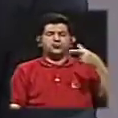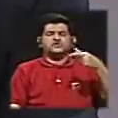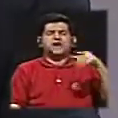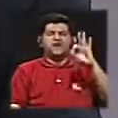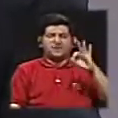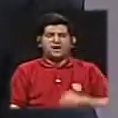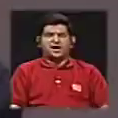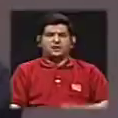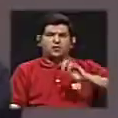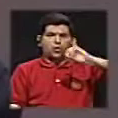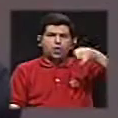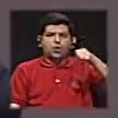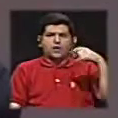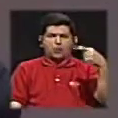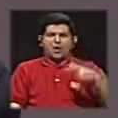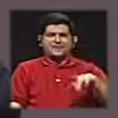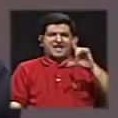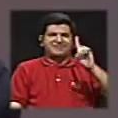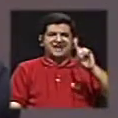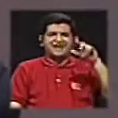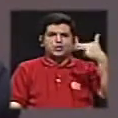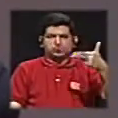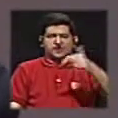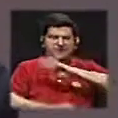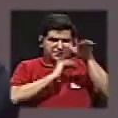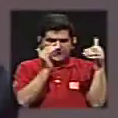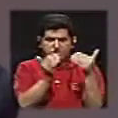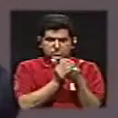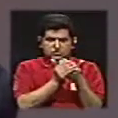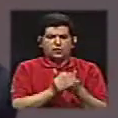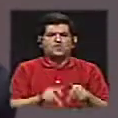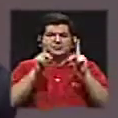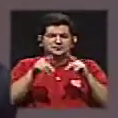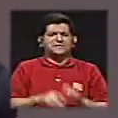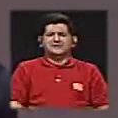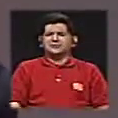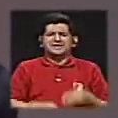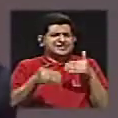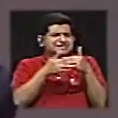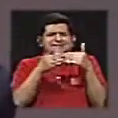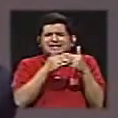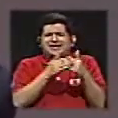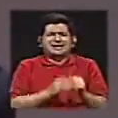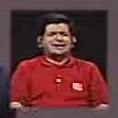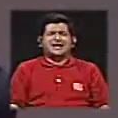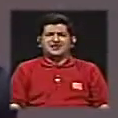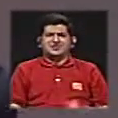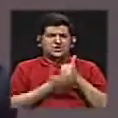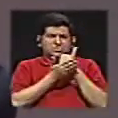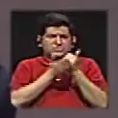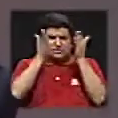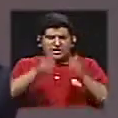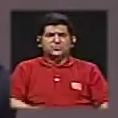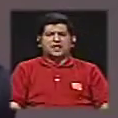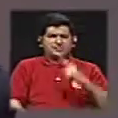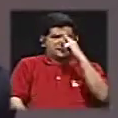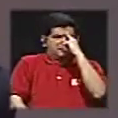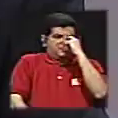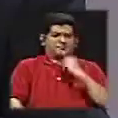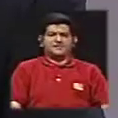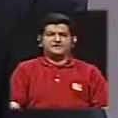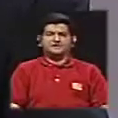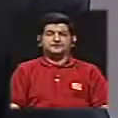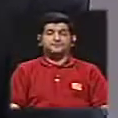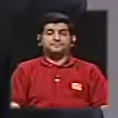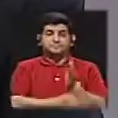Jorge Guardia, Danilo Chaverri, todos ellos cercanísimos colaboradores de don Rafael Calderón,